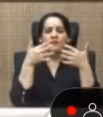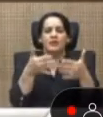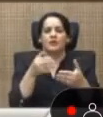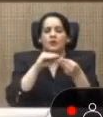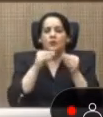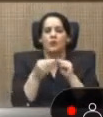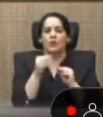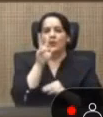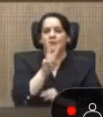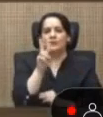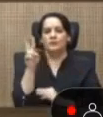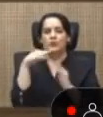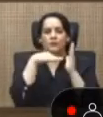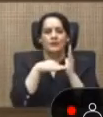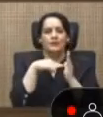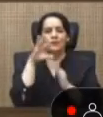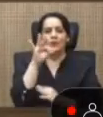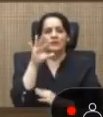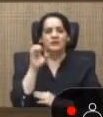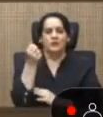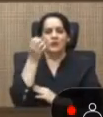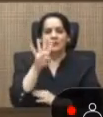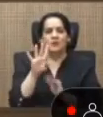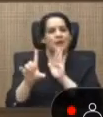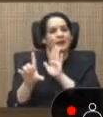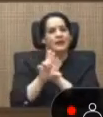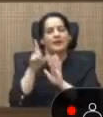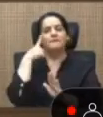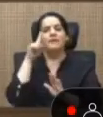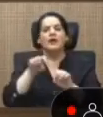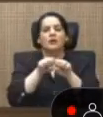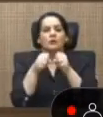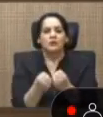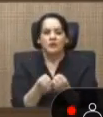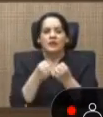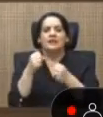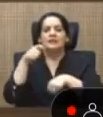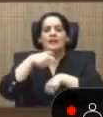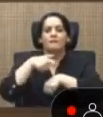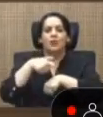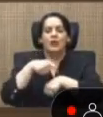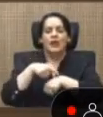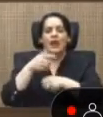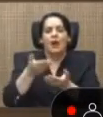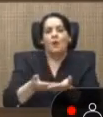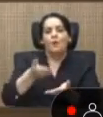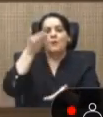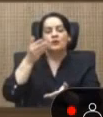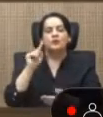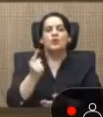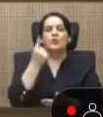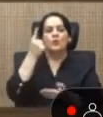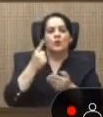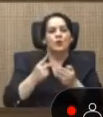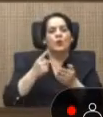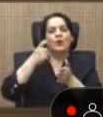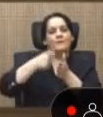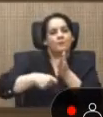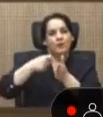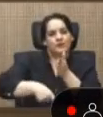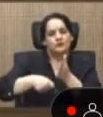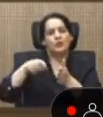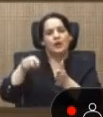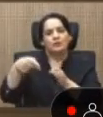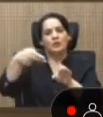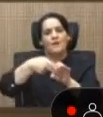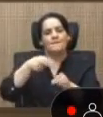22.914, ley para la contención temporal del aumento del impuesto único a los combustibles, para bajar la tarifa a 100 colones de